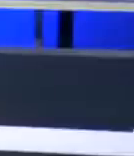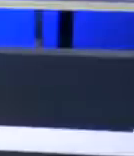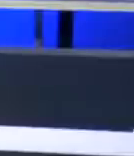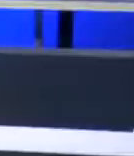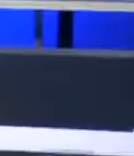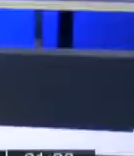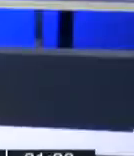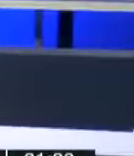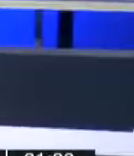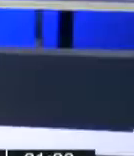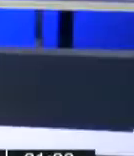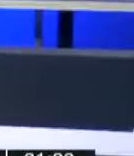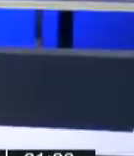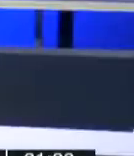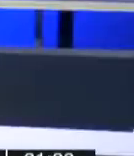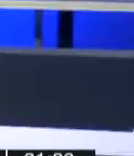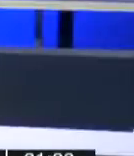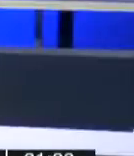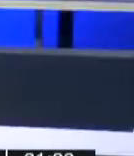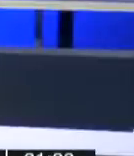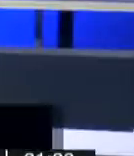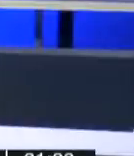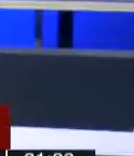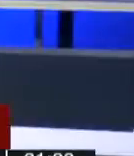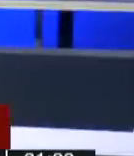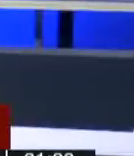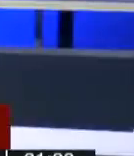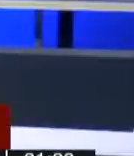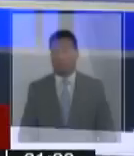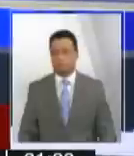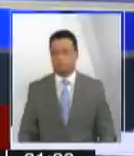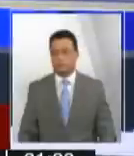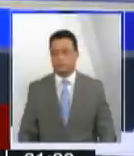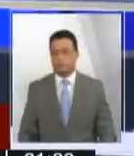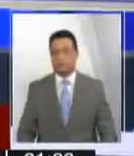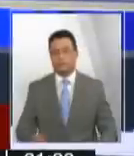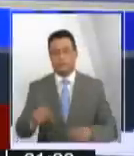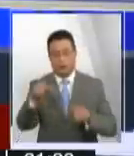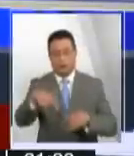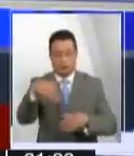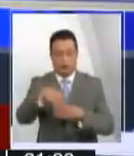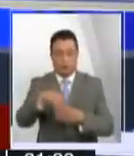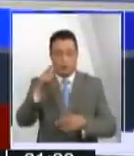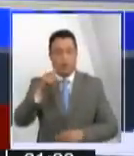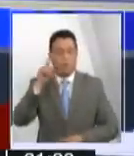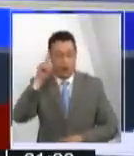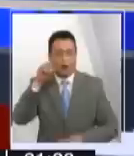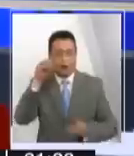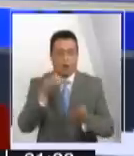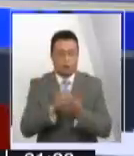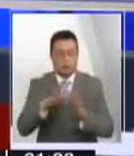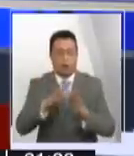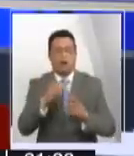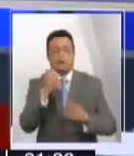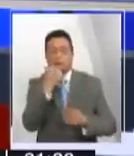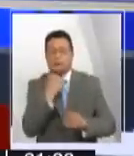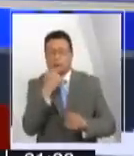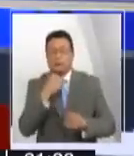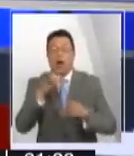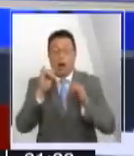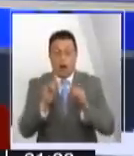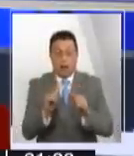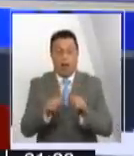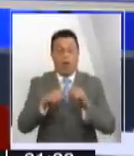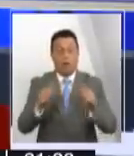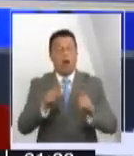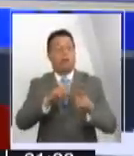elecciones municipales van a ser recordadas por el nivel de abstención ciudadana y también por los tremendos errores que hubo y los recientes cambios de